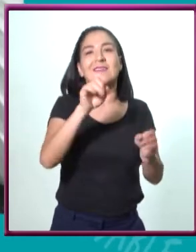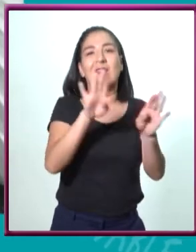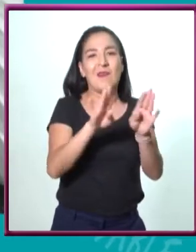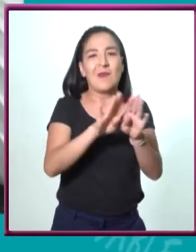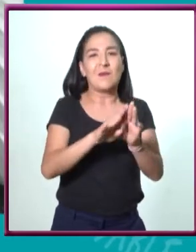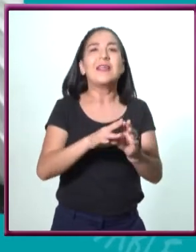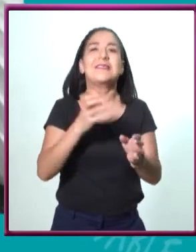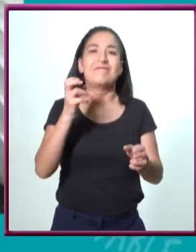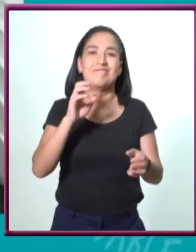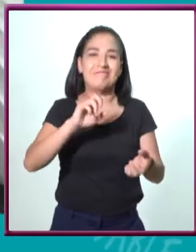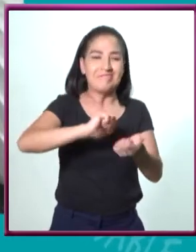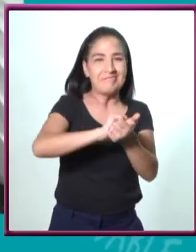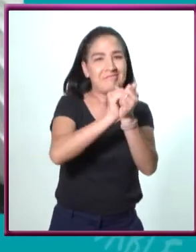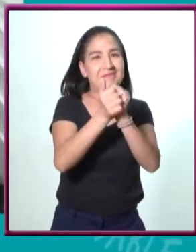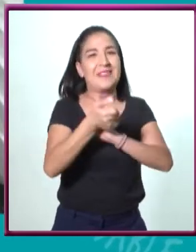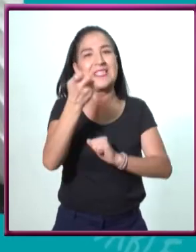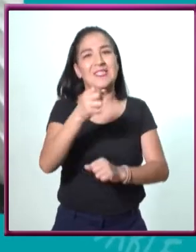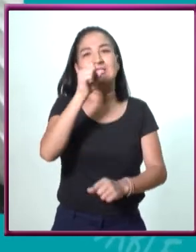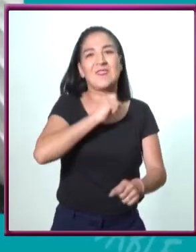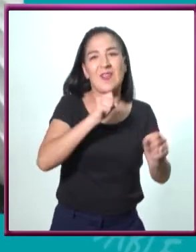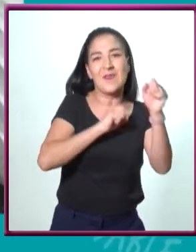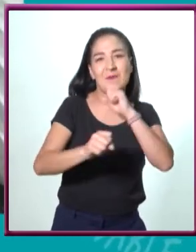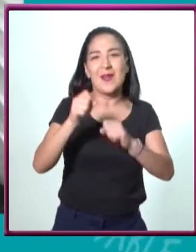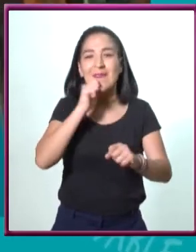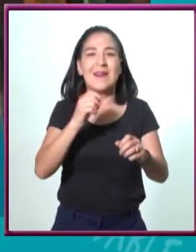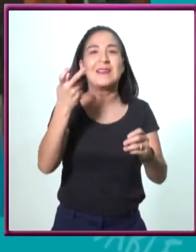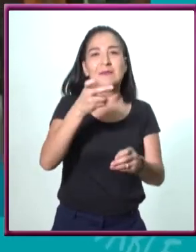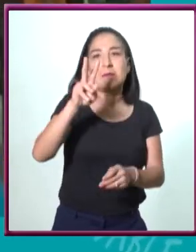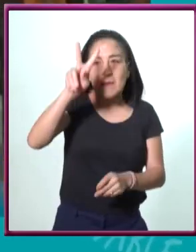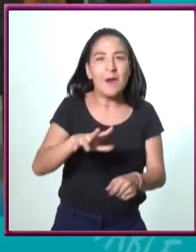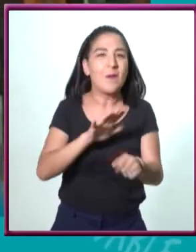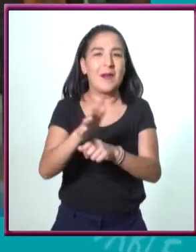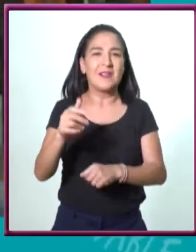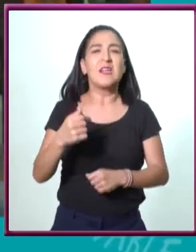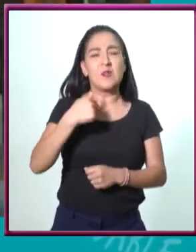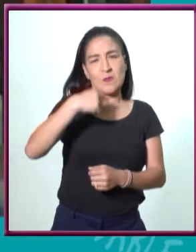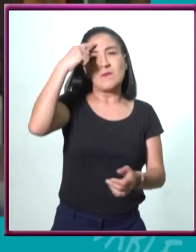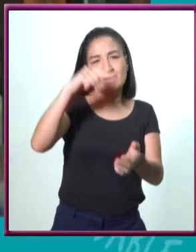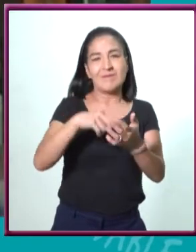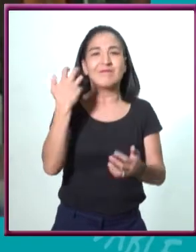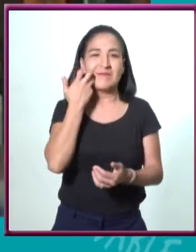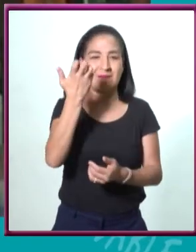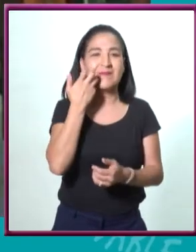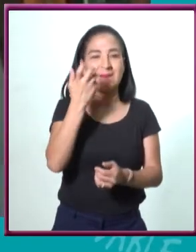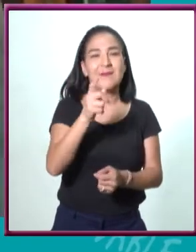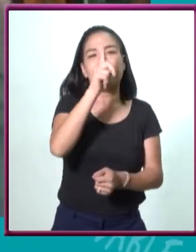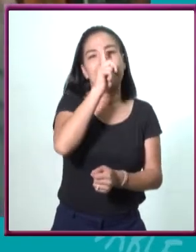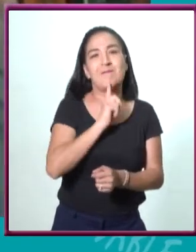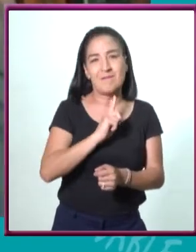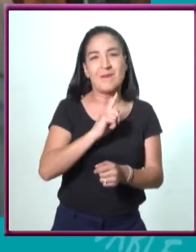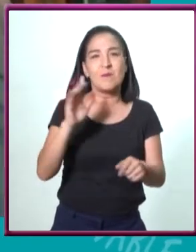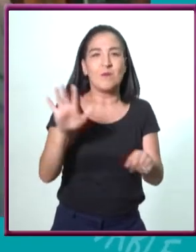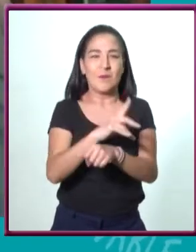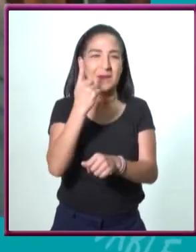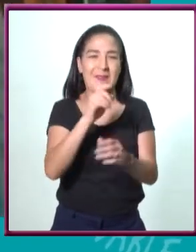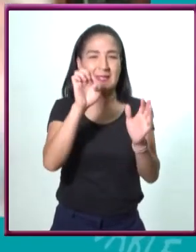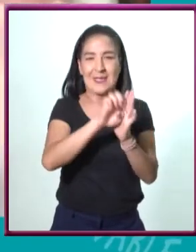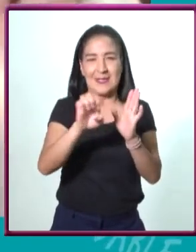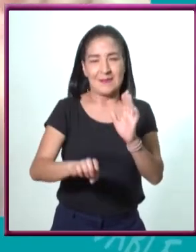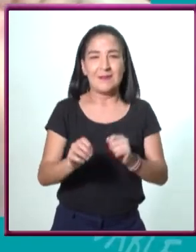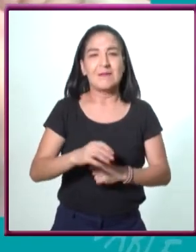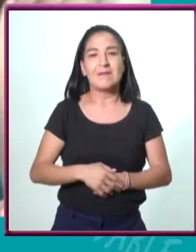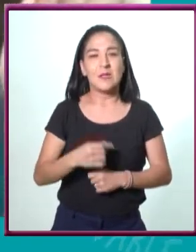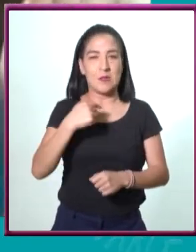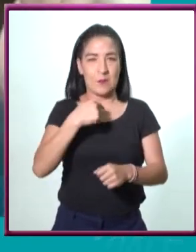teléfono descompuesto y pues ya, nunca se supo la verdad. Yo sí creo que exagerar es una forma de mentir porque, por